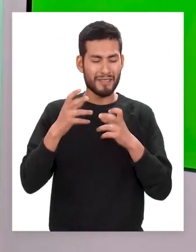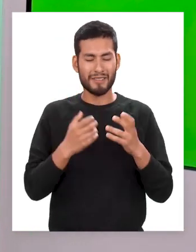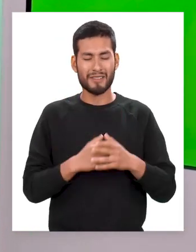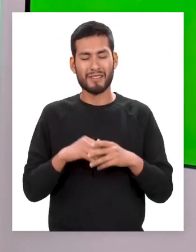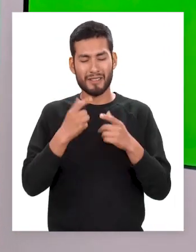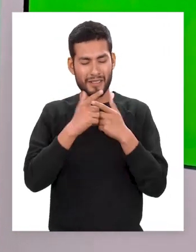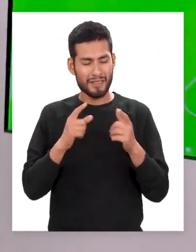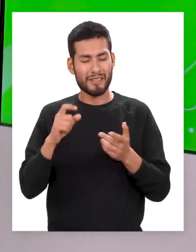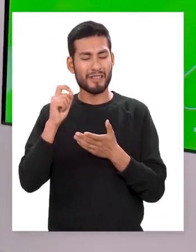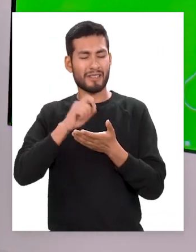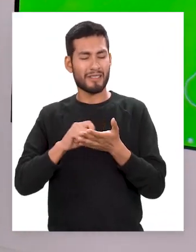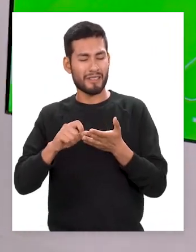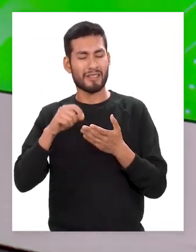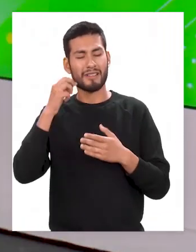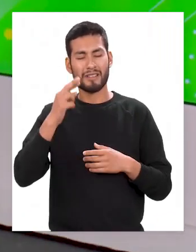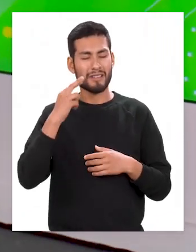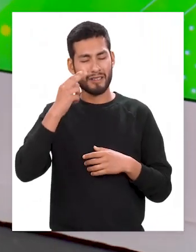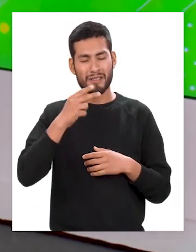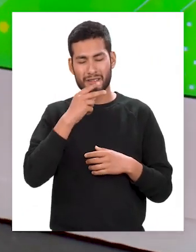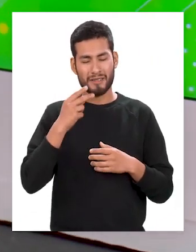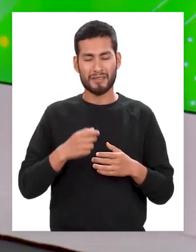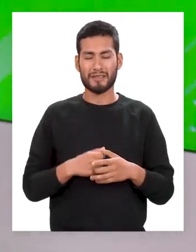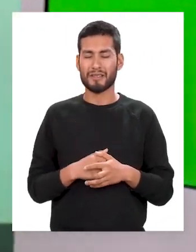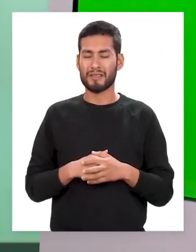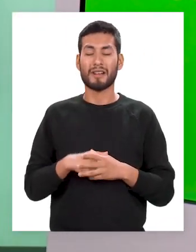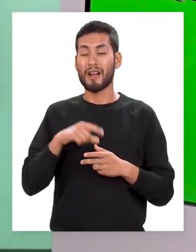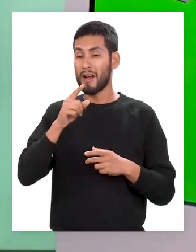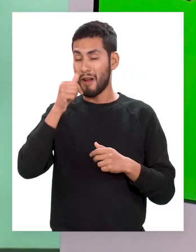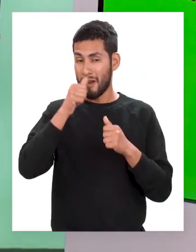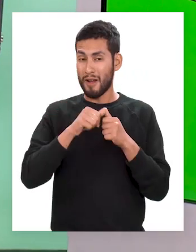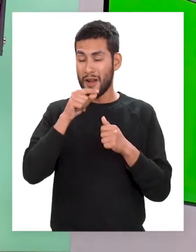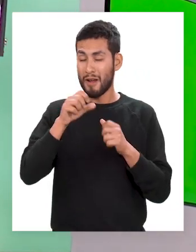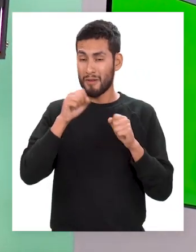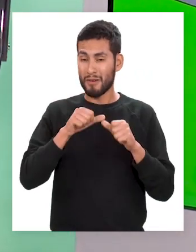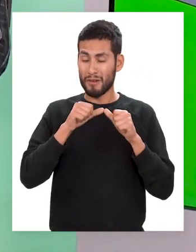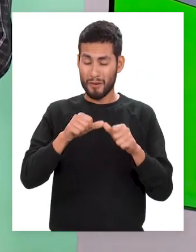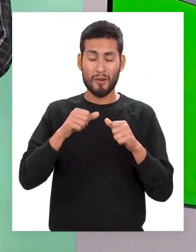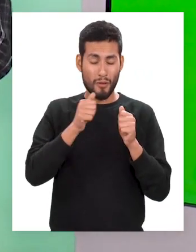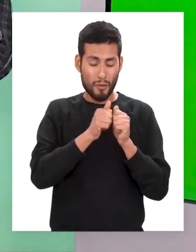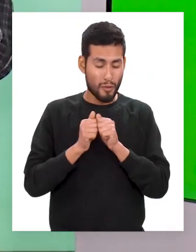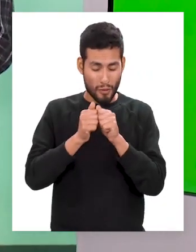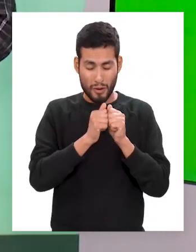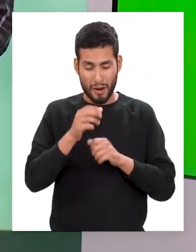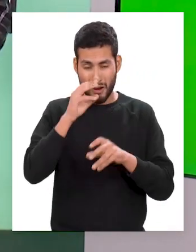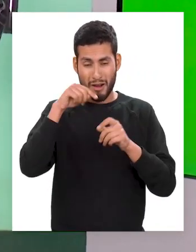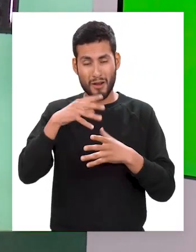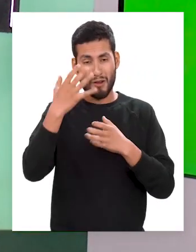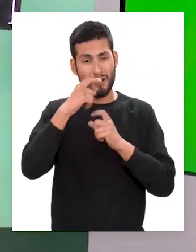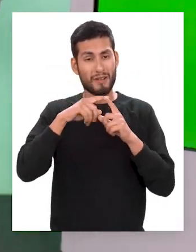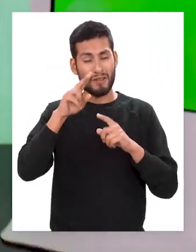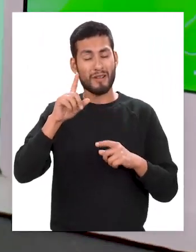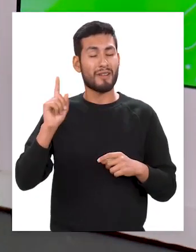temas de lenguaje, literatura y razonamiento verbal. Recuerden que podemos seguir aprendiendo juntos aquí, por